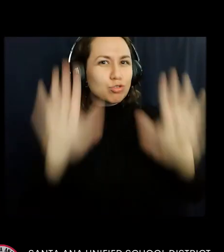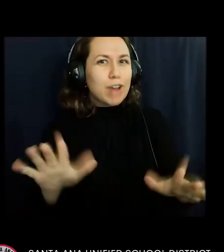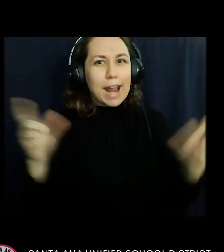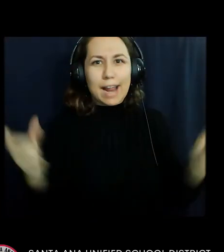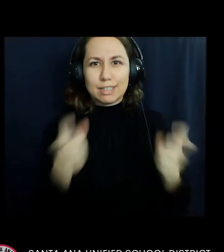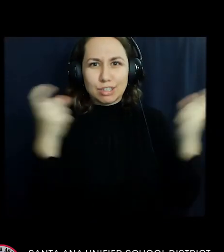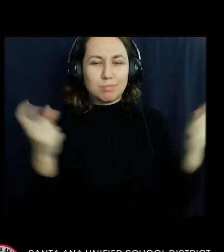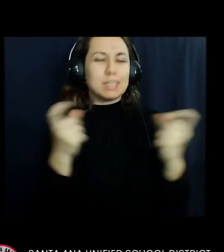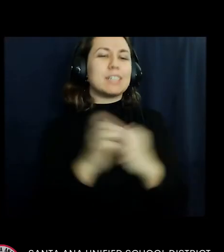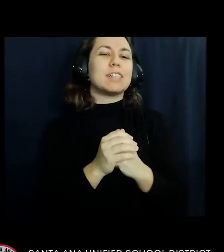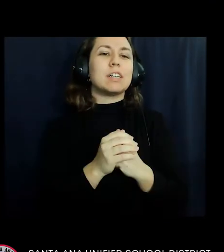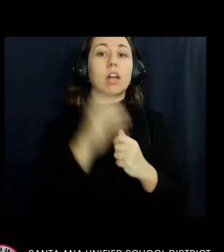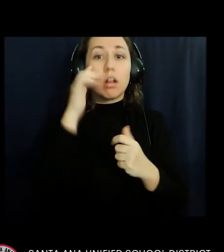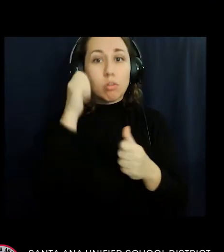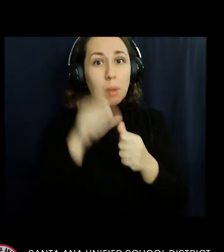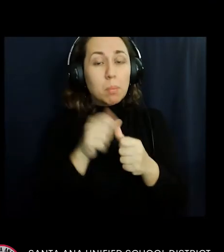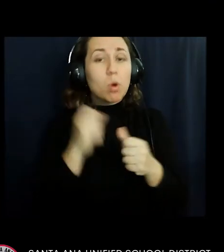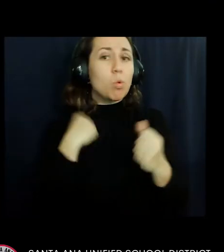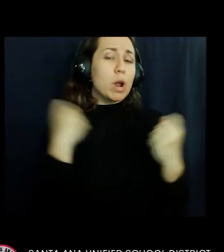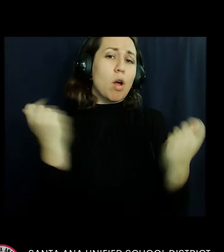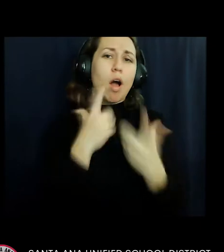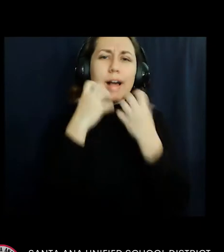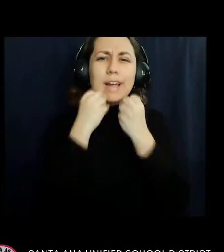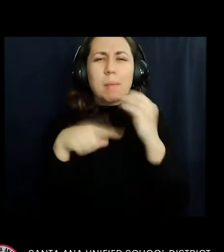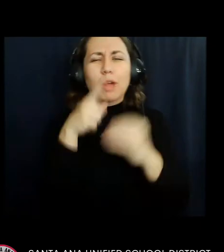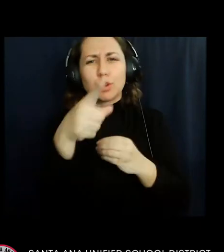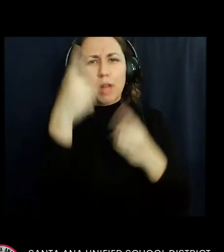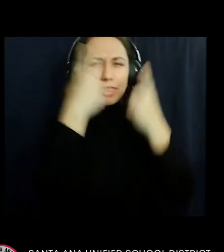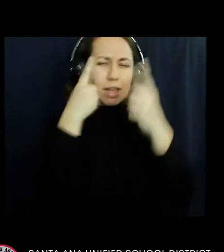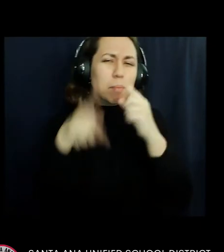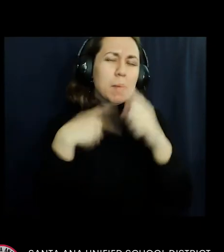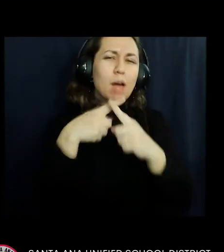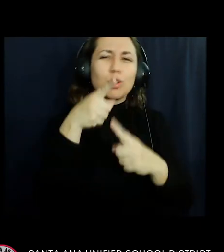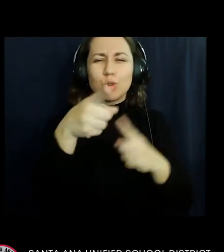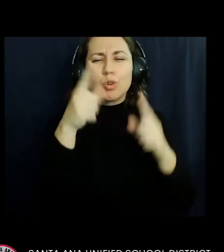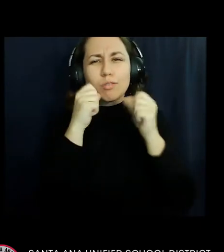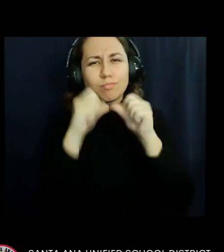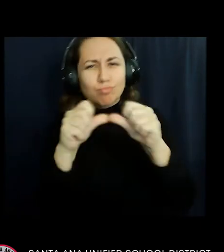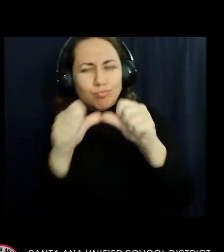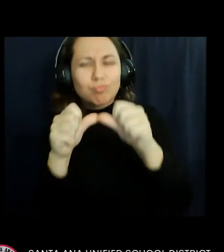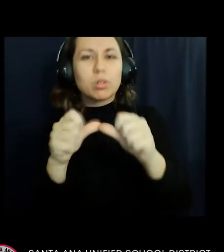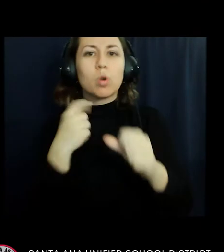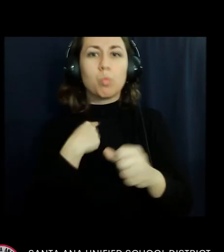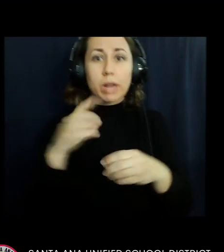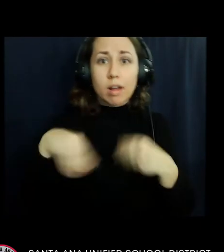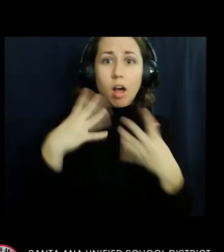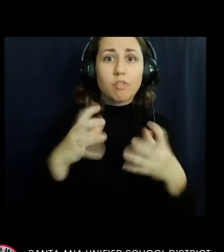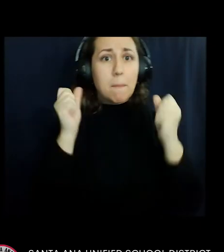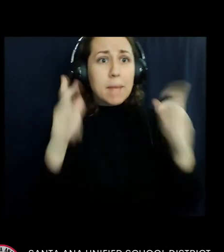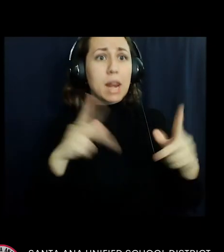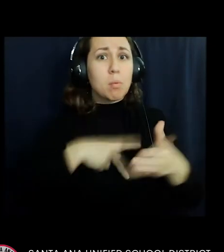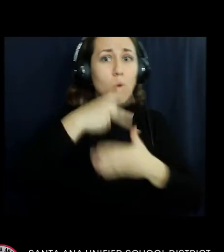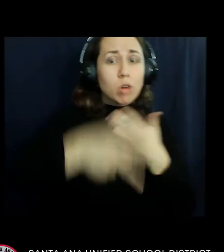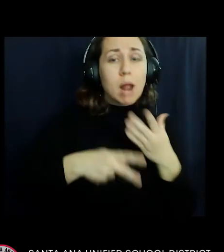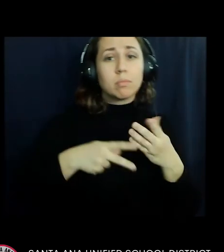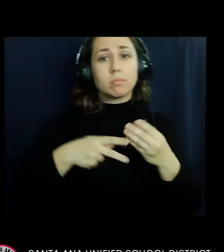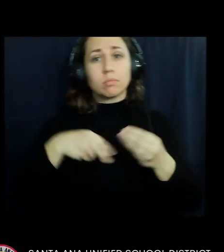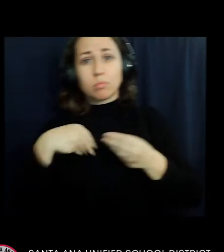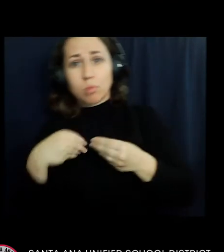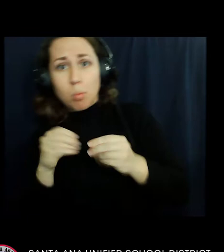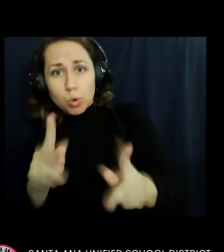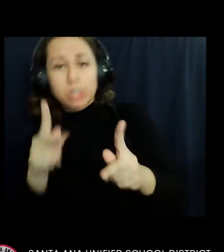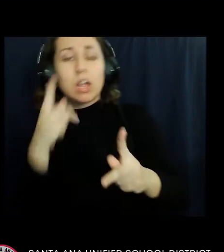logro. Recuerden que nos preocupamos por ustedes y pensamos en ustedes constantemente. El Distrito Escolar de Santa Ana ofrece muchos